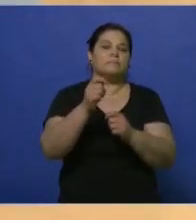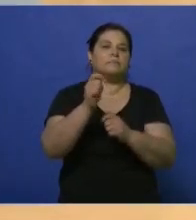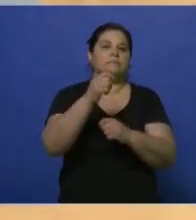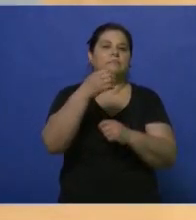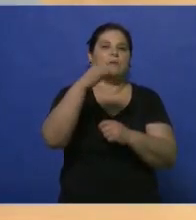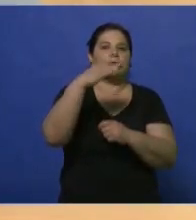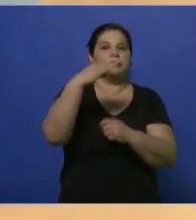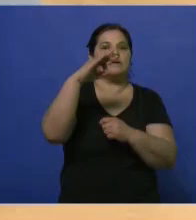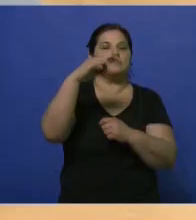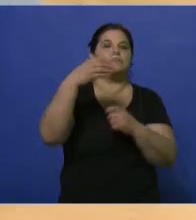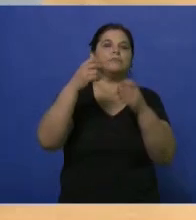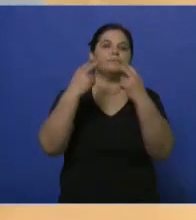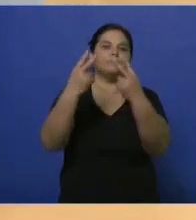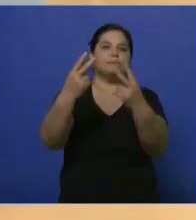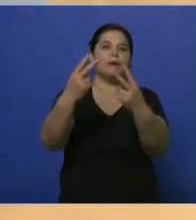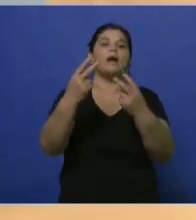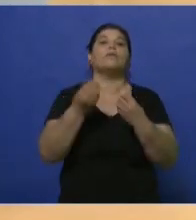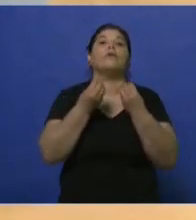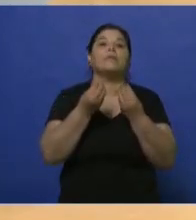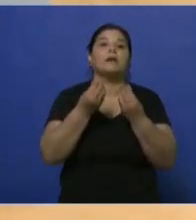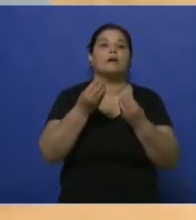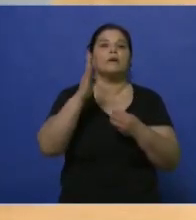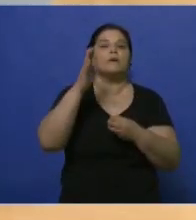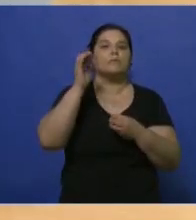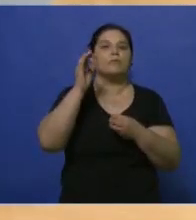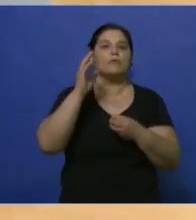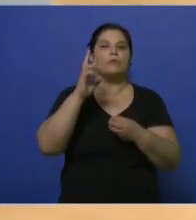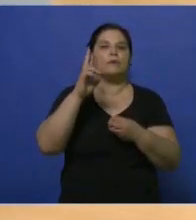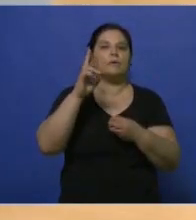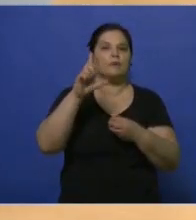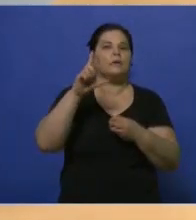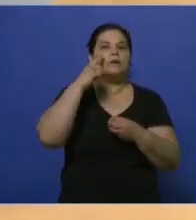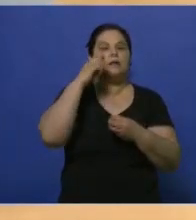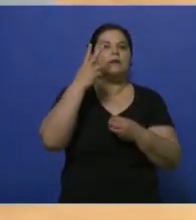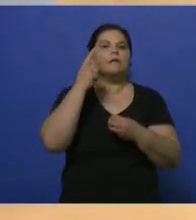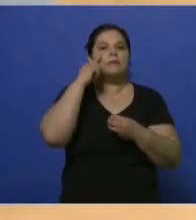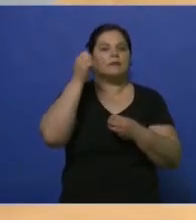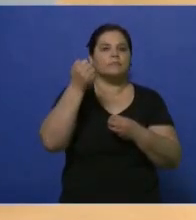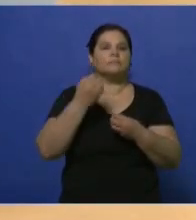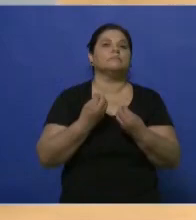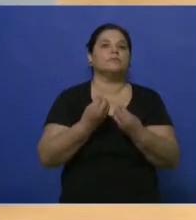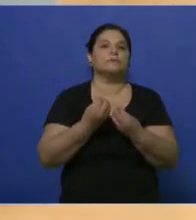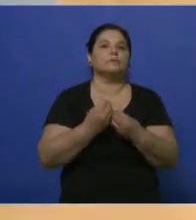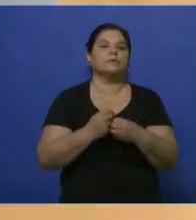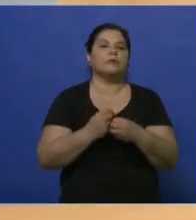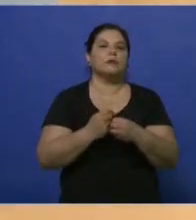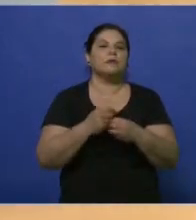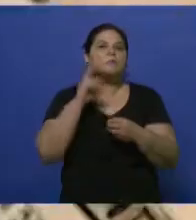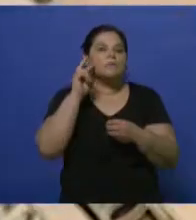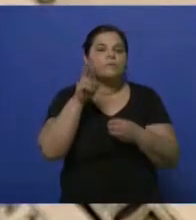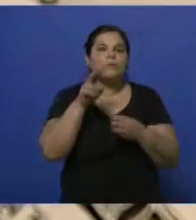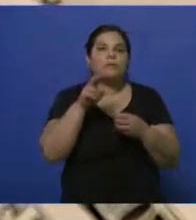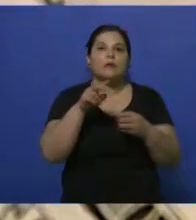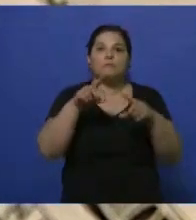vio el dólar a 40 pesos. Dijo, Bolivia tal vez encuentre negocio. Encontró comerciantes en Bolivia que estaban dispuestos a comprarle y el negocio